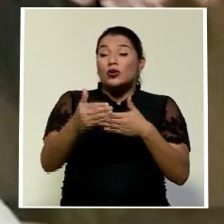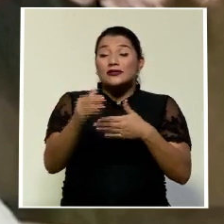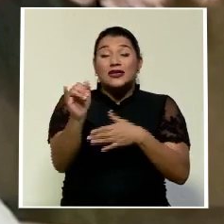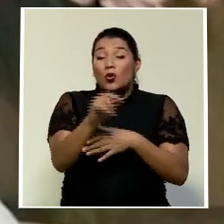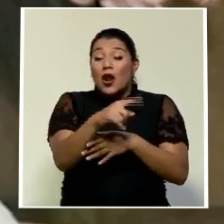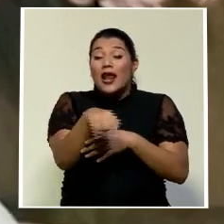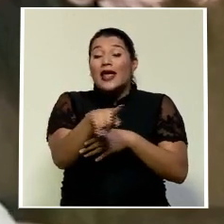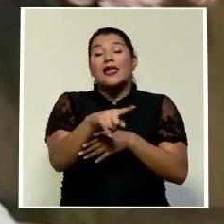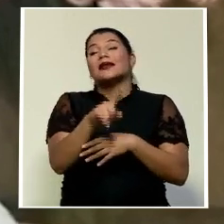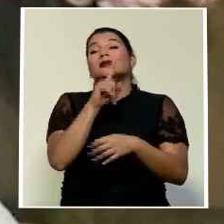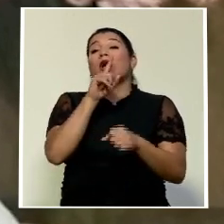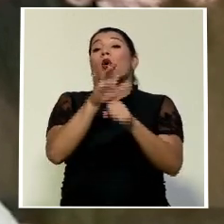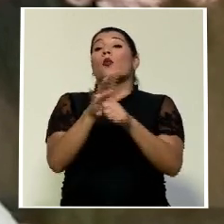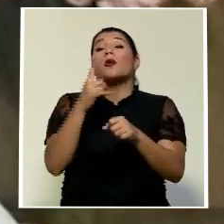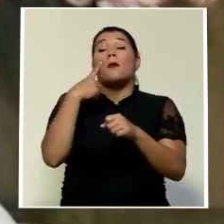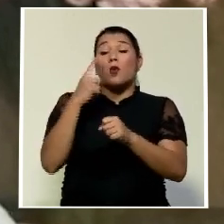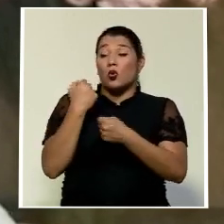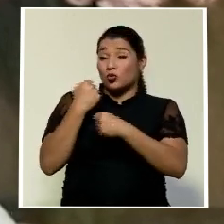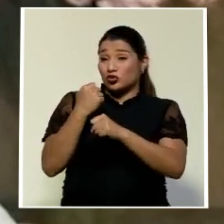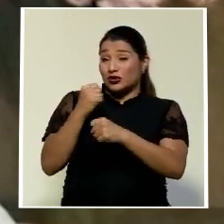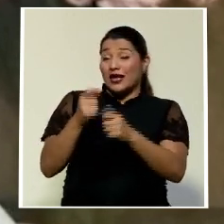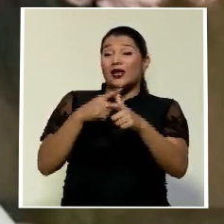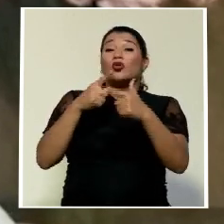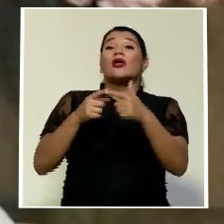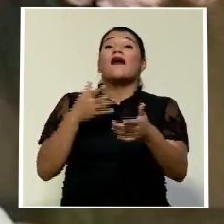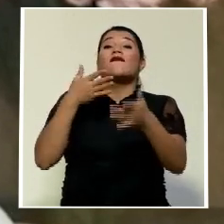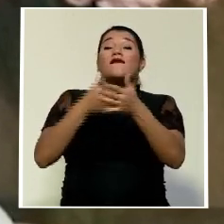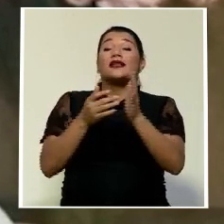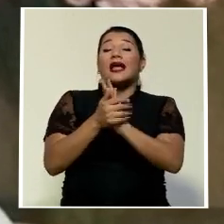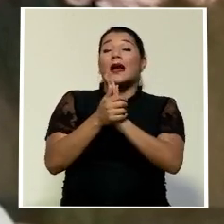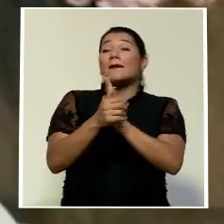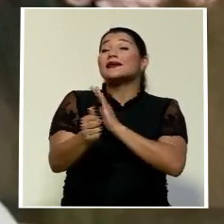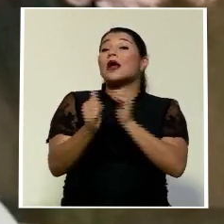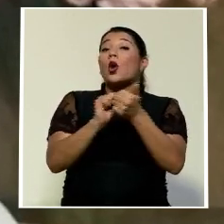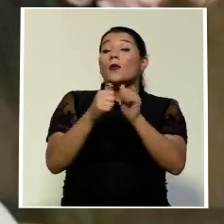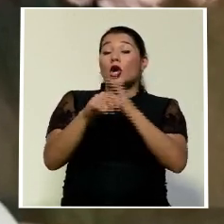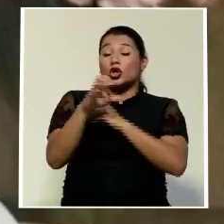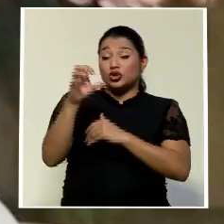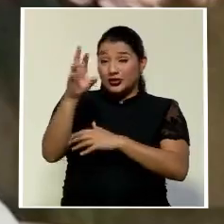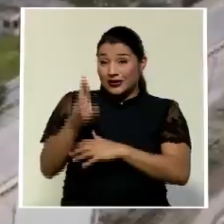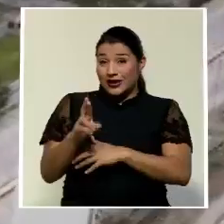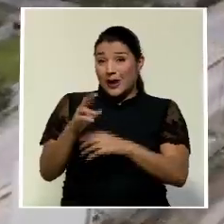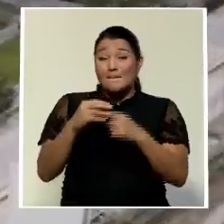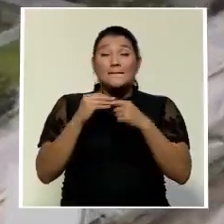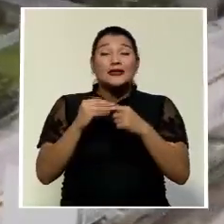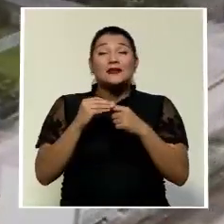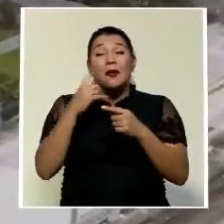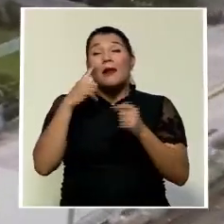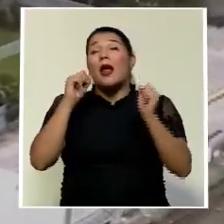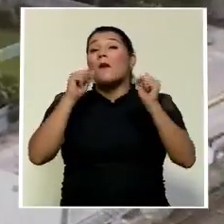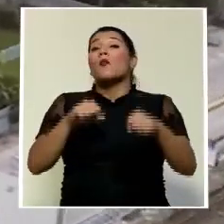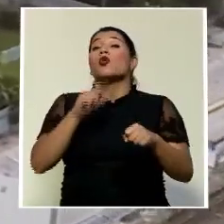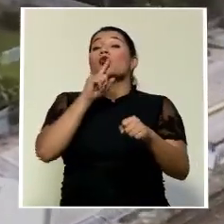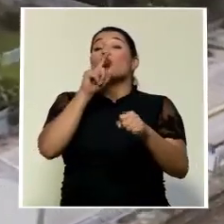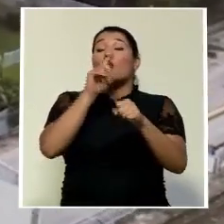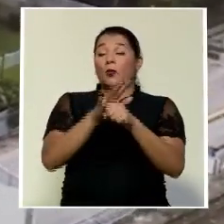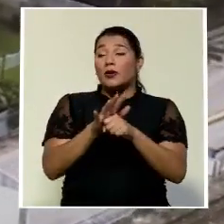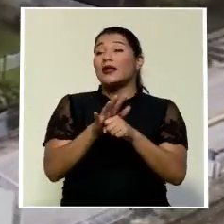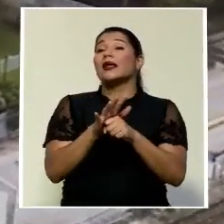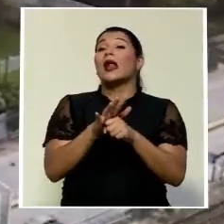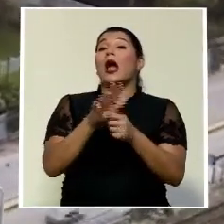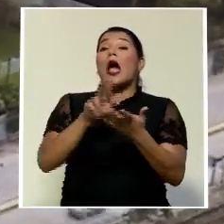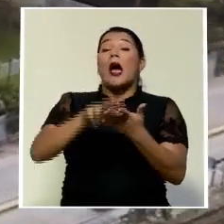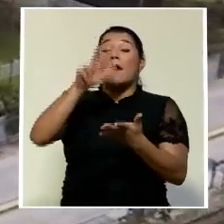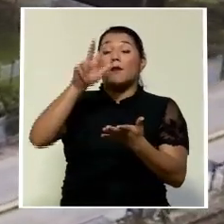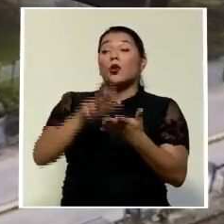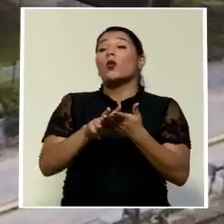mayoría por las municipalidades, afectando la capacidad de competencia en el país. Particularmente en el componente de aprobación